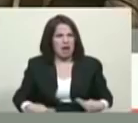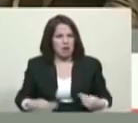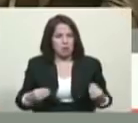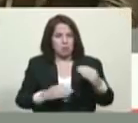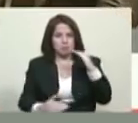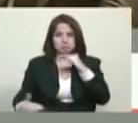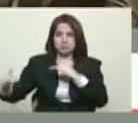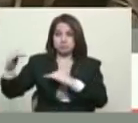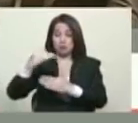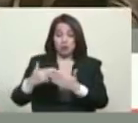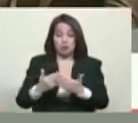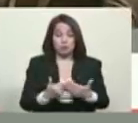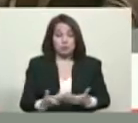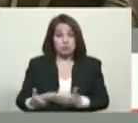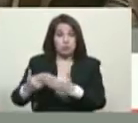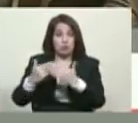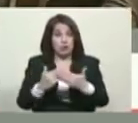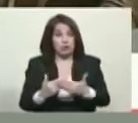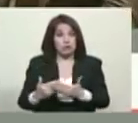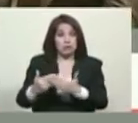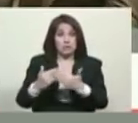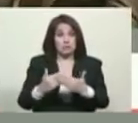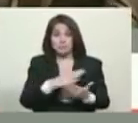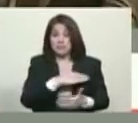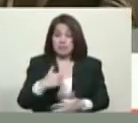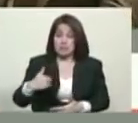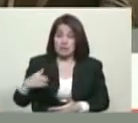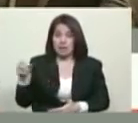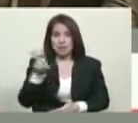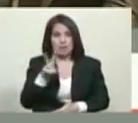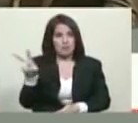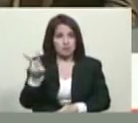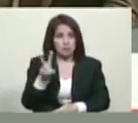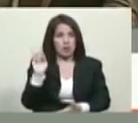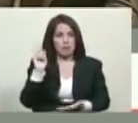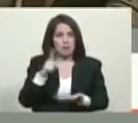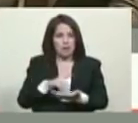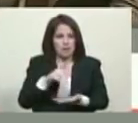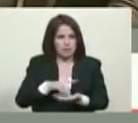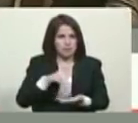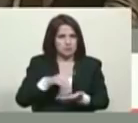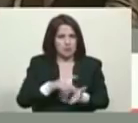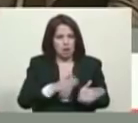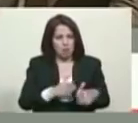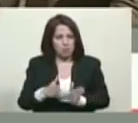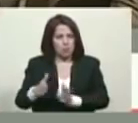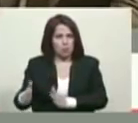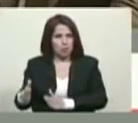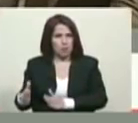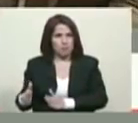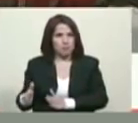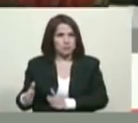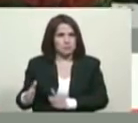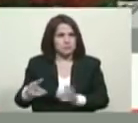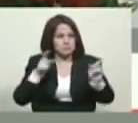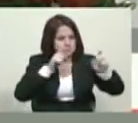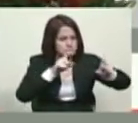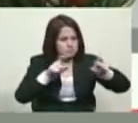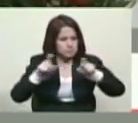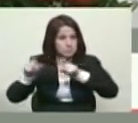de estudiantes que desde Venezuela participan en los programas de